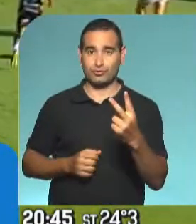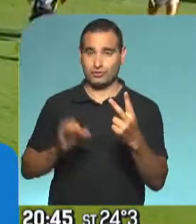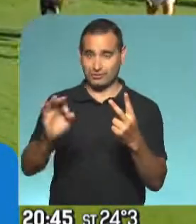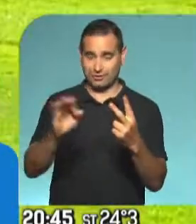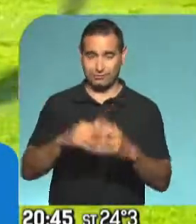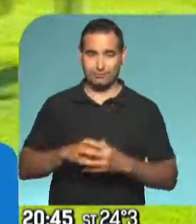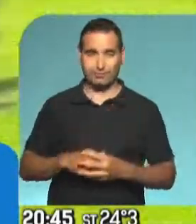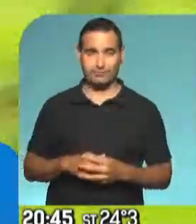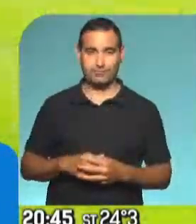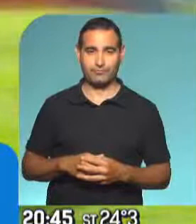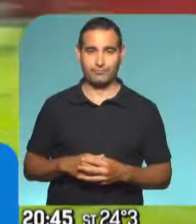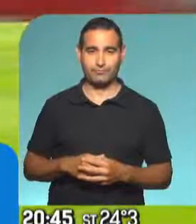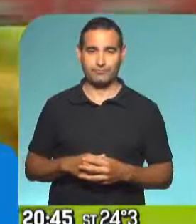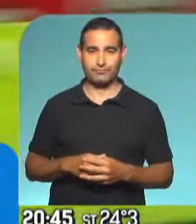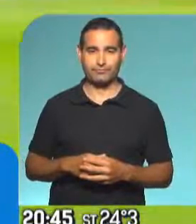2-0.